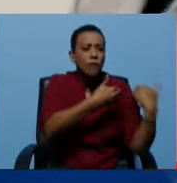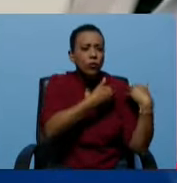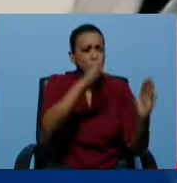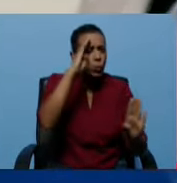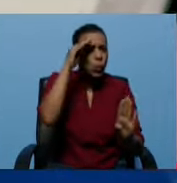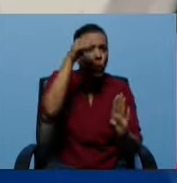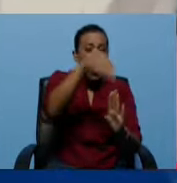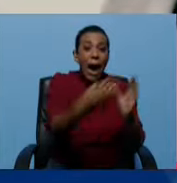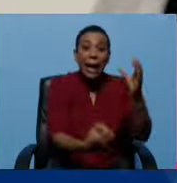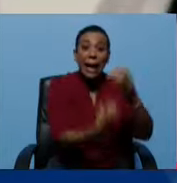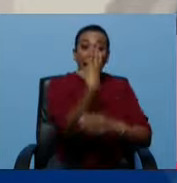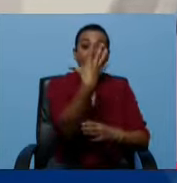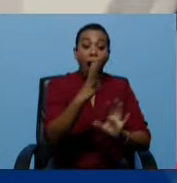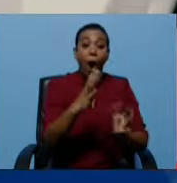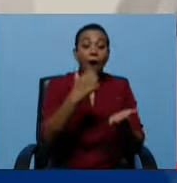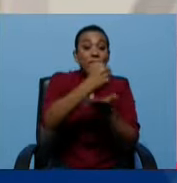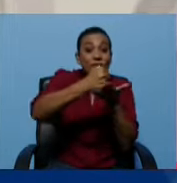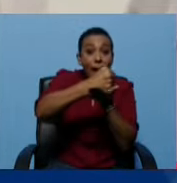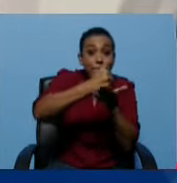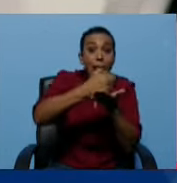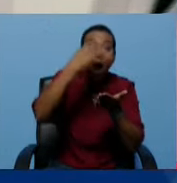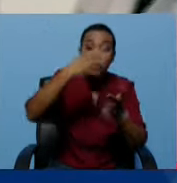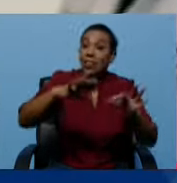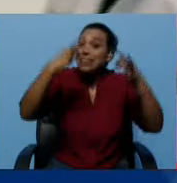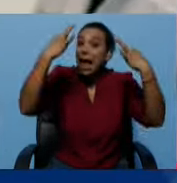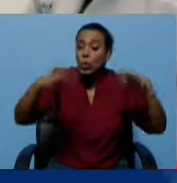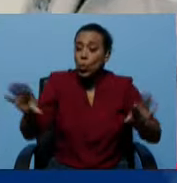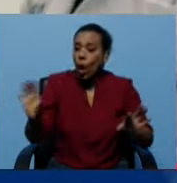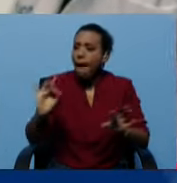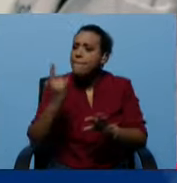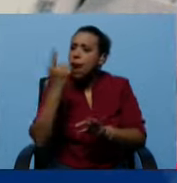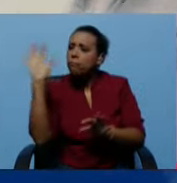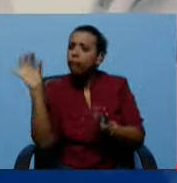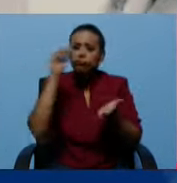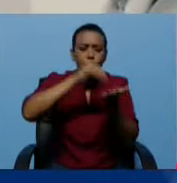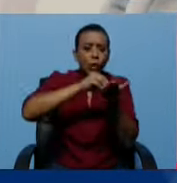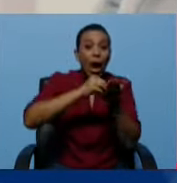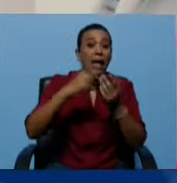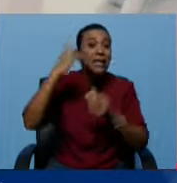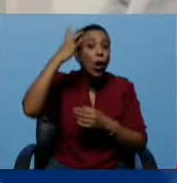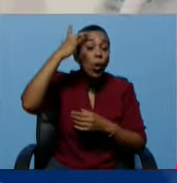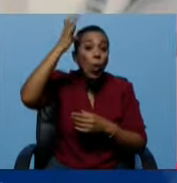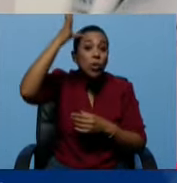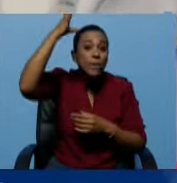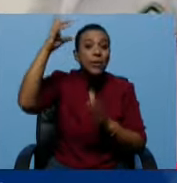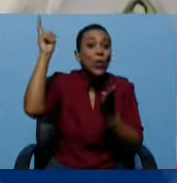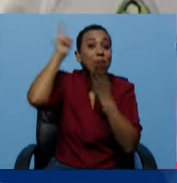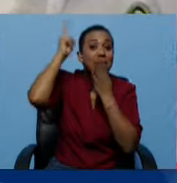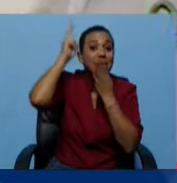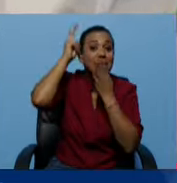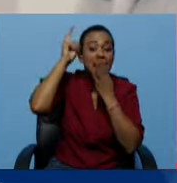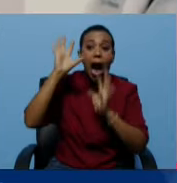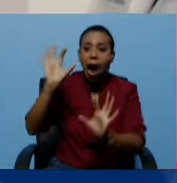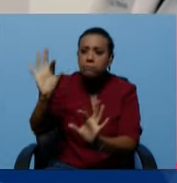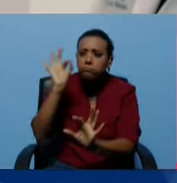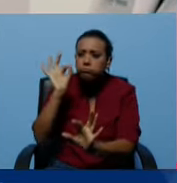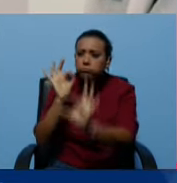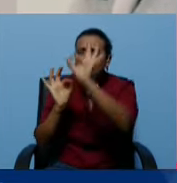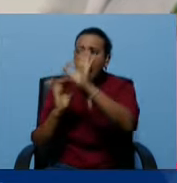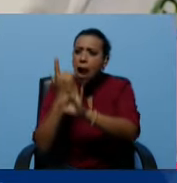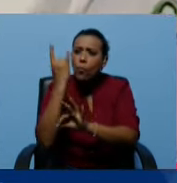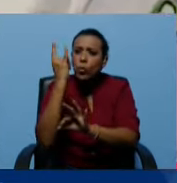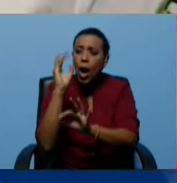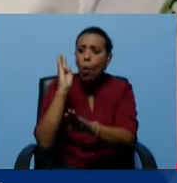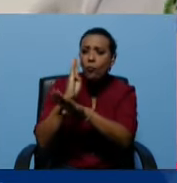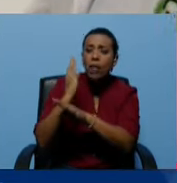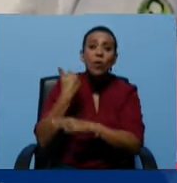crear productos farmacéuticos de origen natural basados en conocimiento indígena. Una vez que se identifica una especie que es responsable de